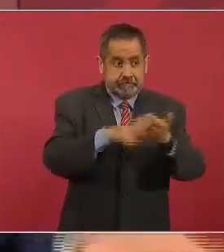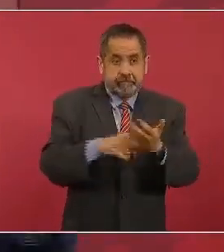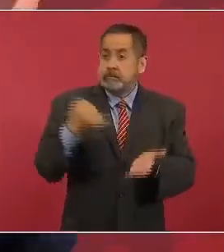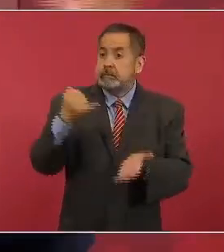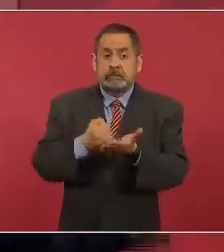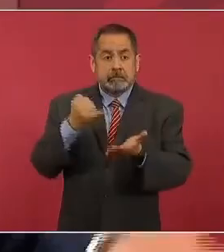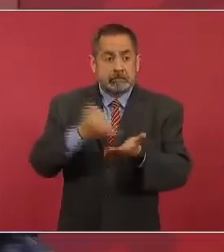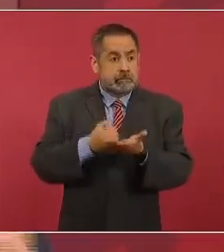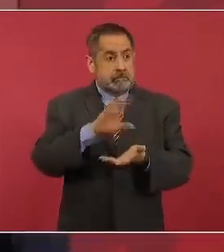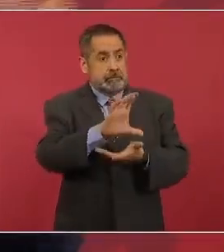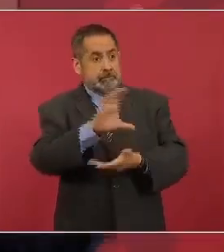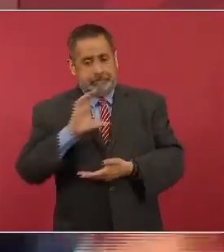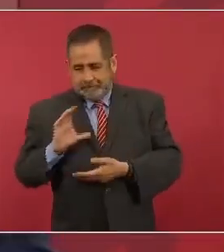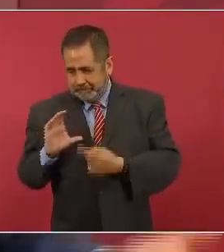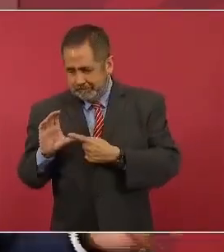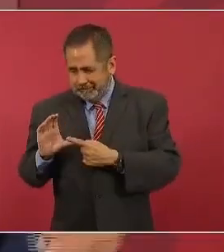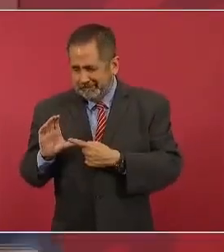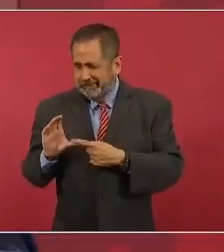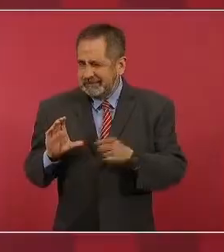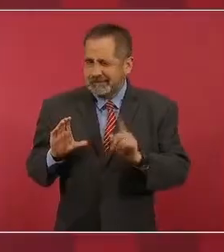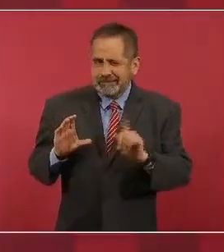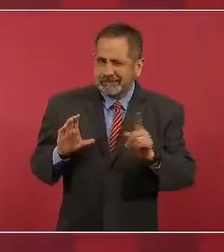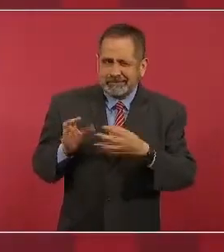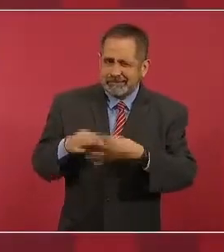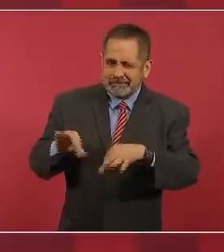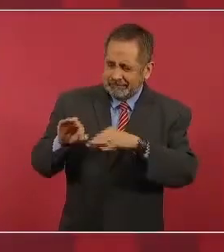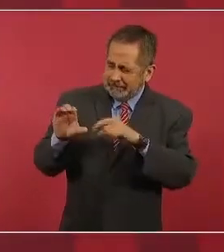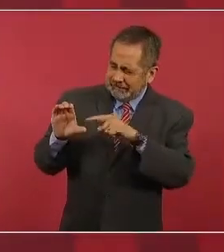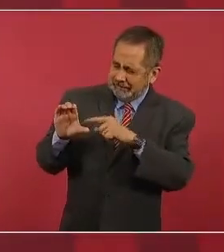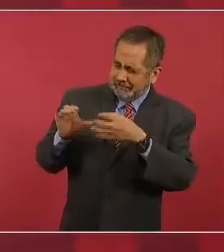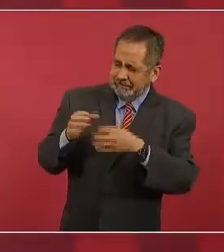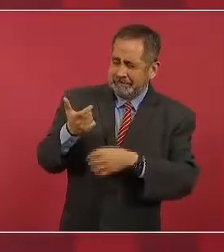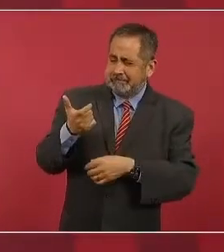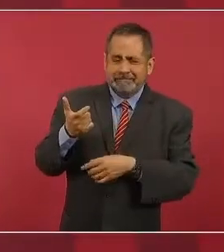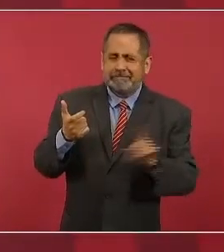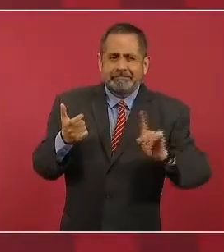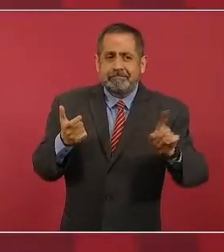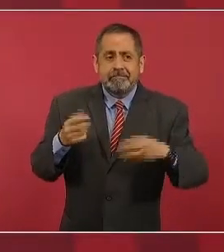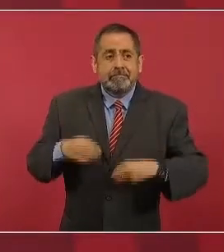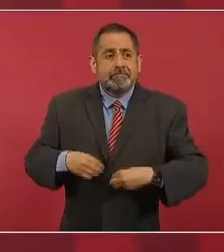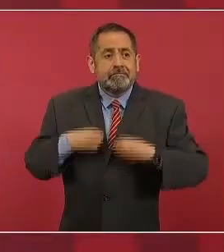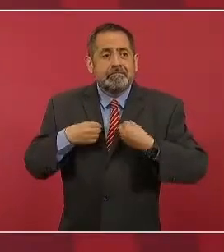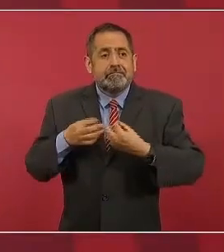que importara fuese el dinero y no la vida.